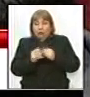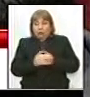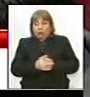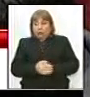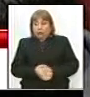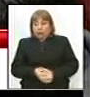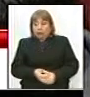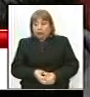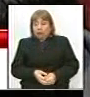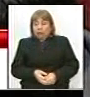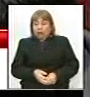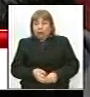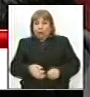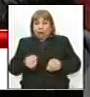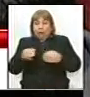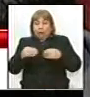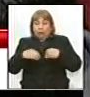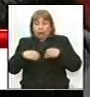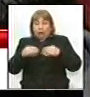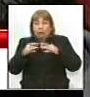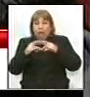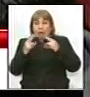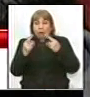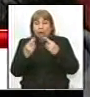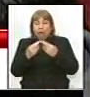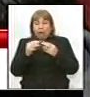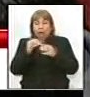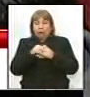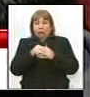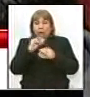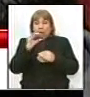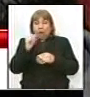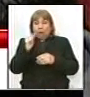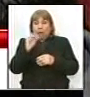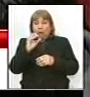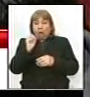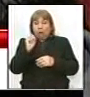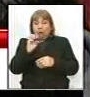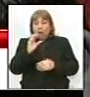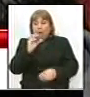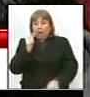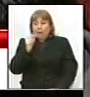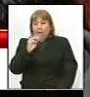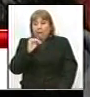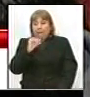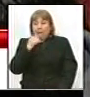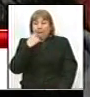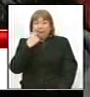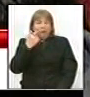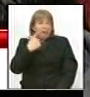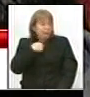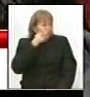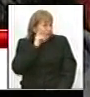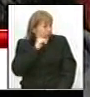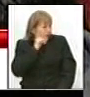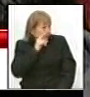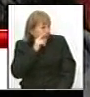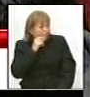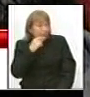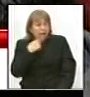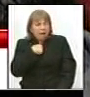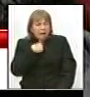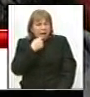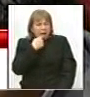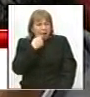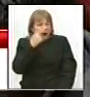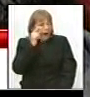por haberse reunido con periodistas en la casa del señor tamayo y segundo por haber mentido y derecho y por haber